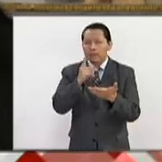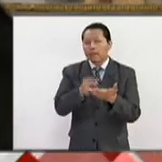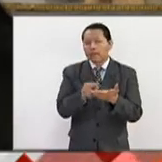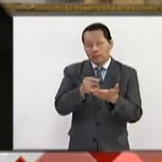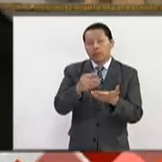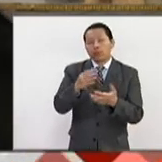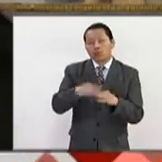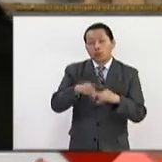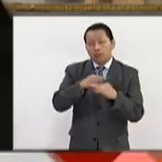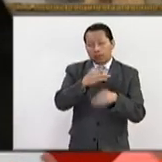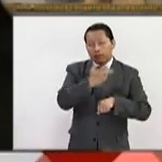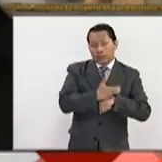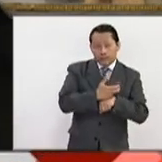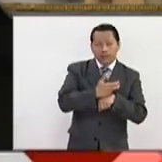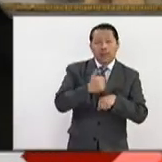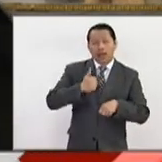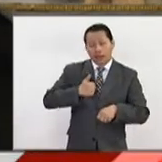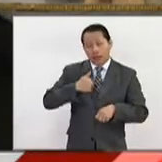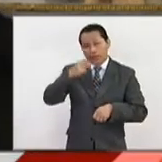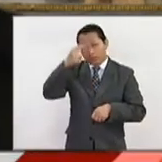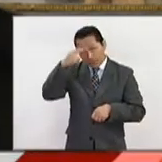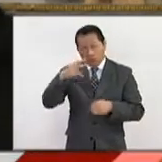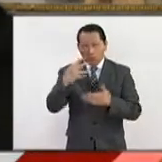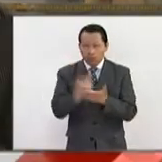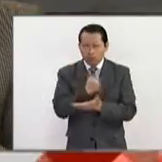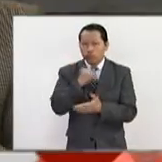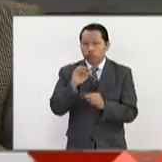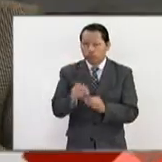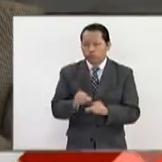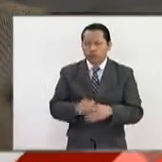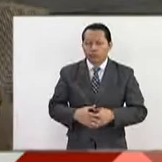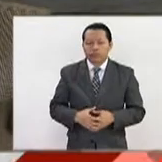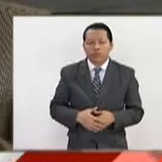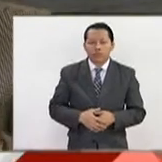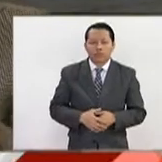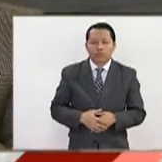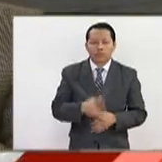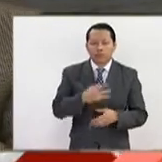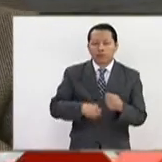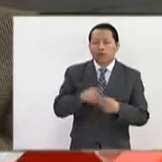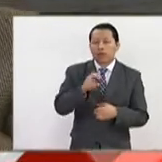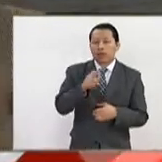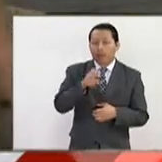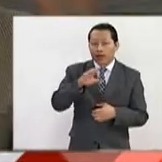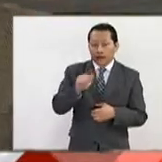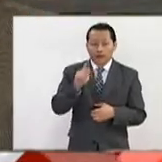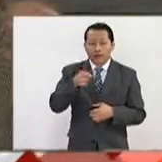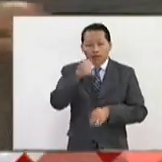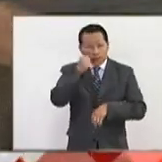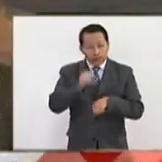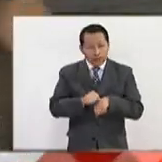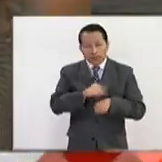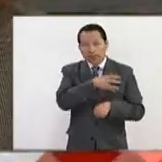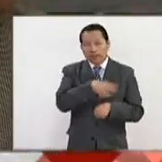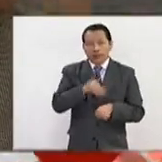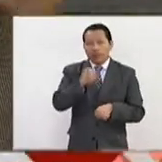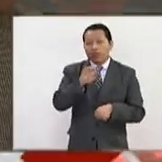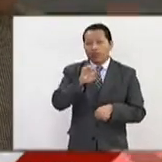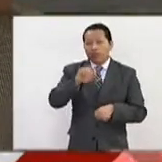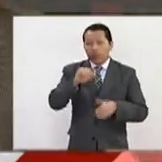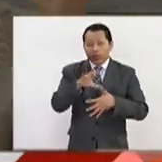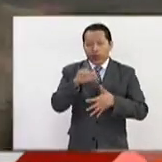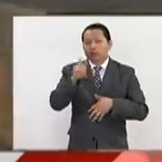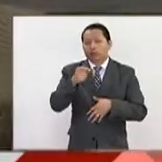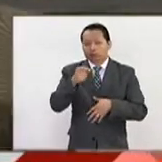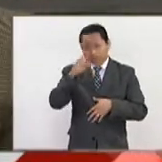salgamos ganando tanto Estados Unidos como Canadá como México. Por su parte, Rebeca Greenspan, secretaria general iberoamericana, destacó el papel